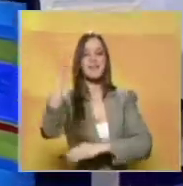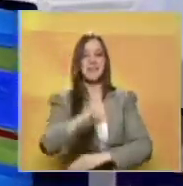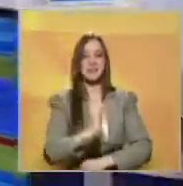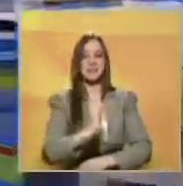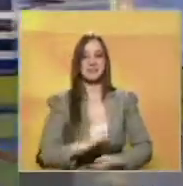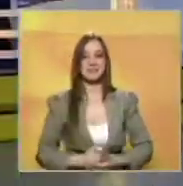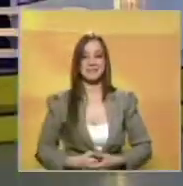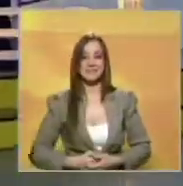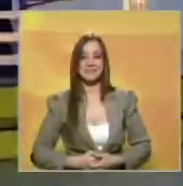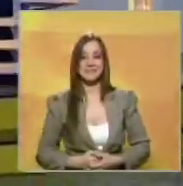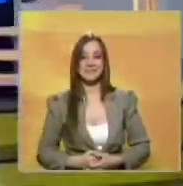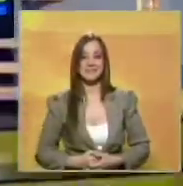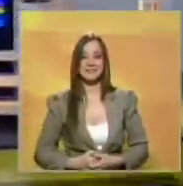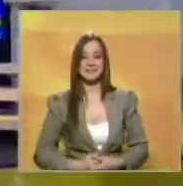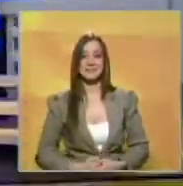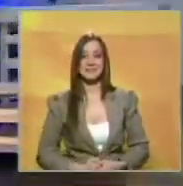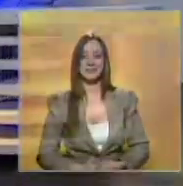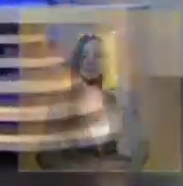breve.